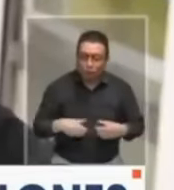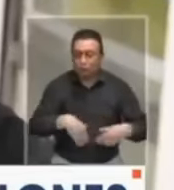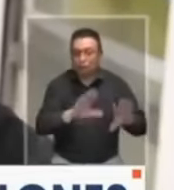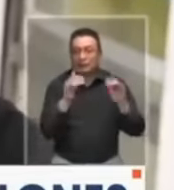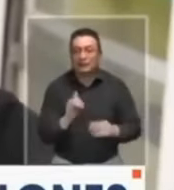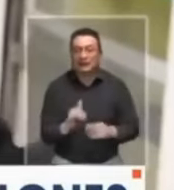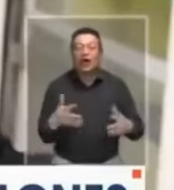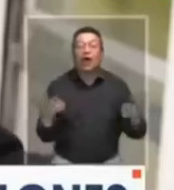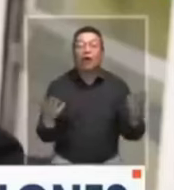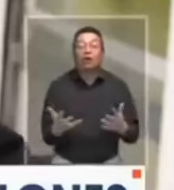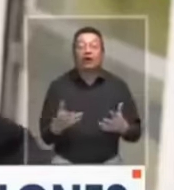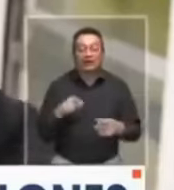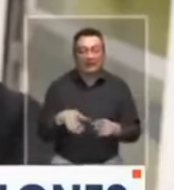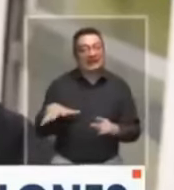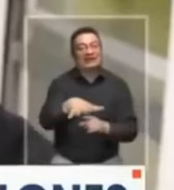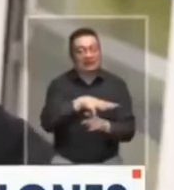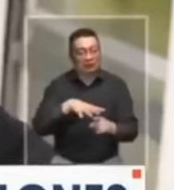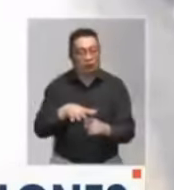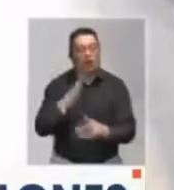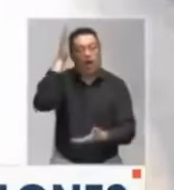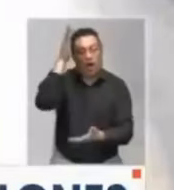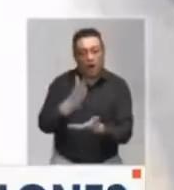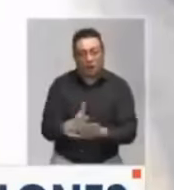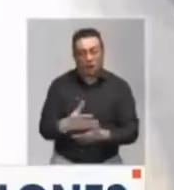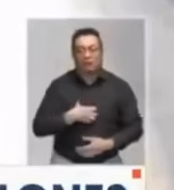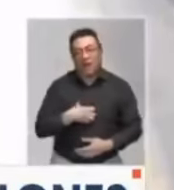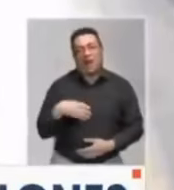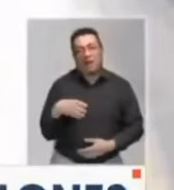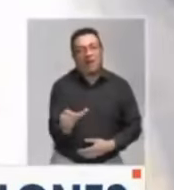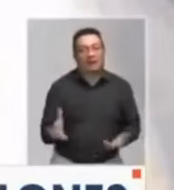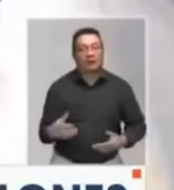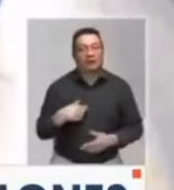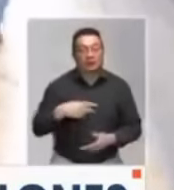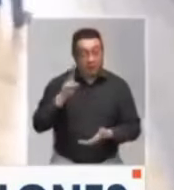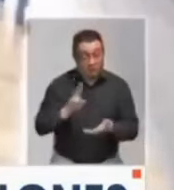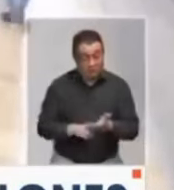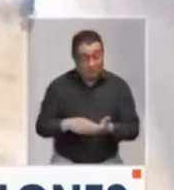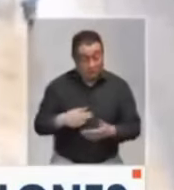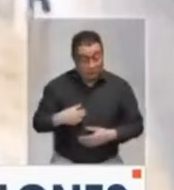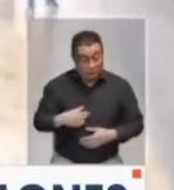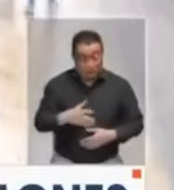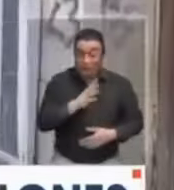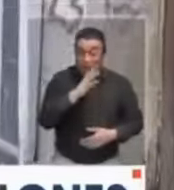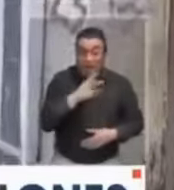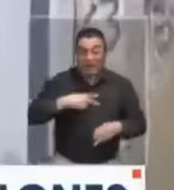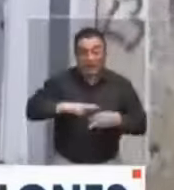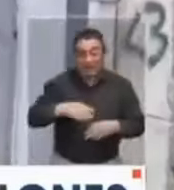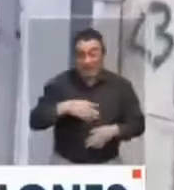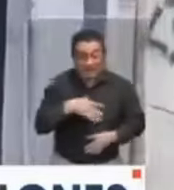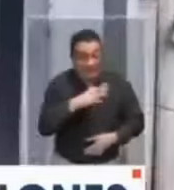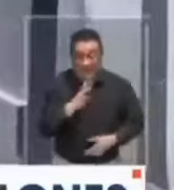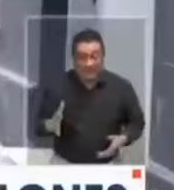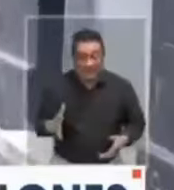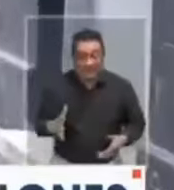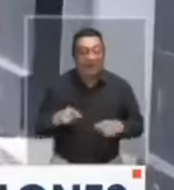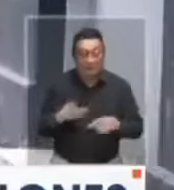en el fondo también esa situación te obliga a empatizar. Claro. Honestamente tendría que estar en el momento porque de verdad no sé. Pero para este recolector